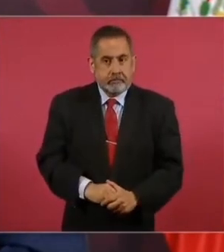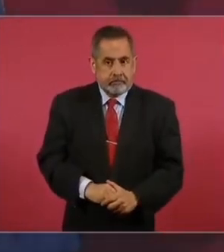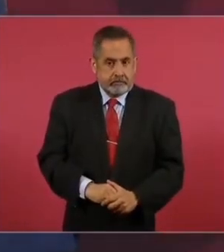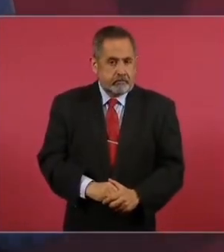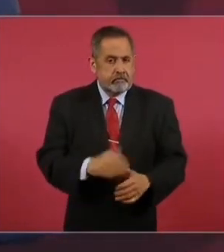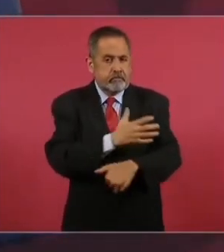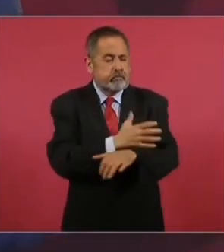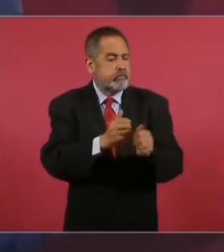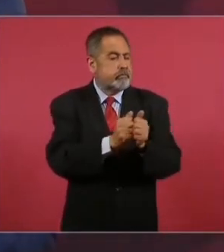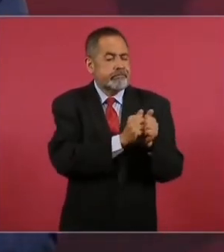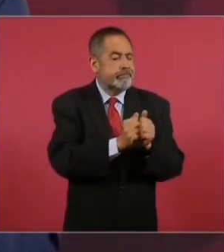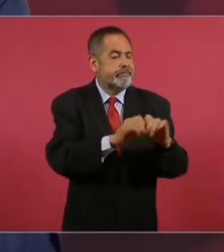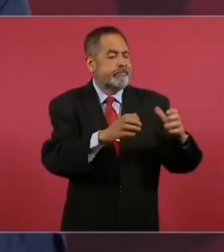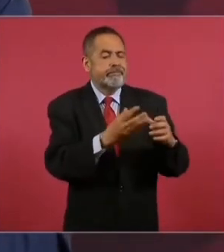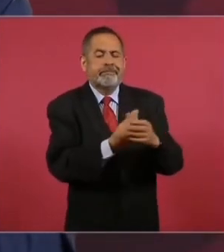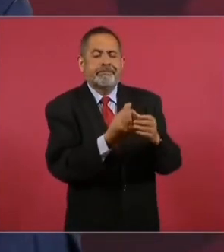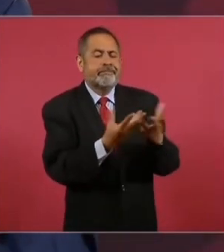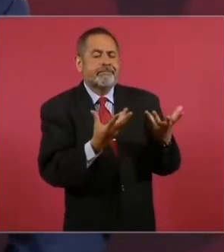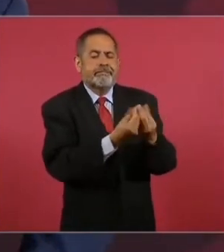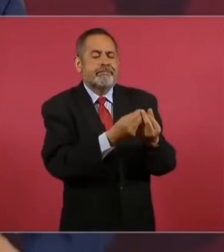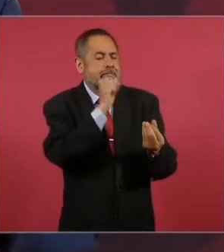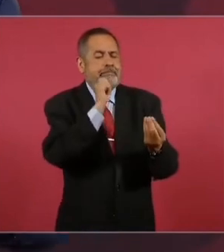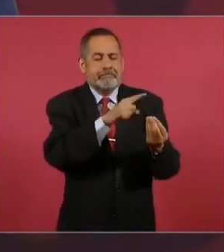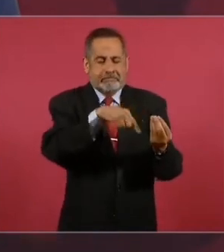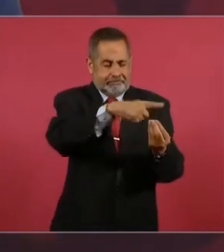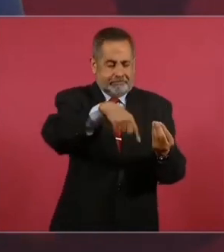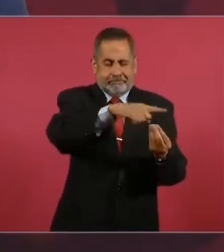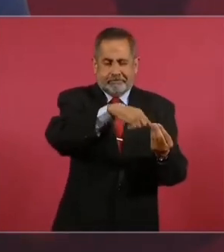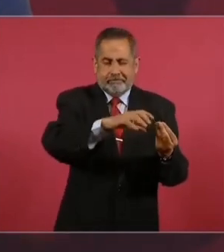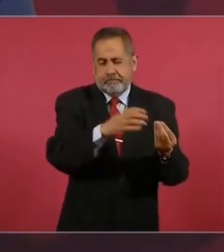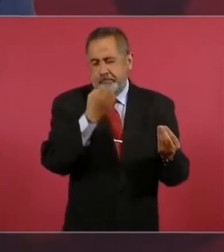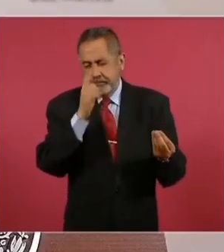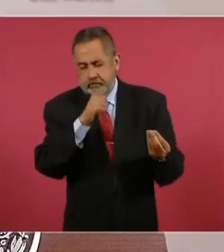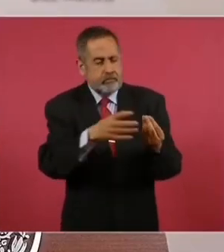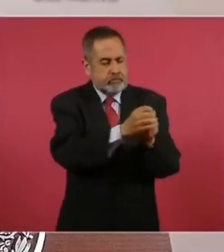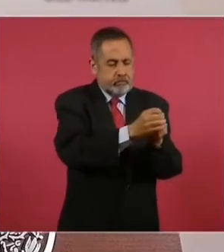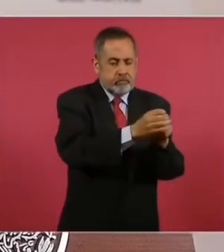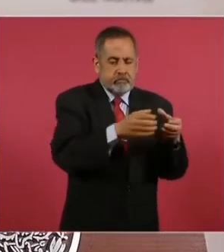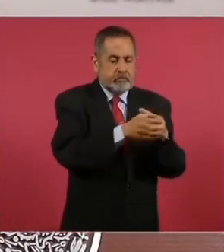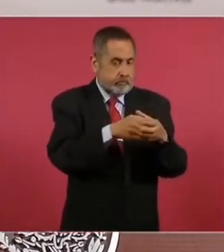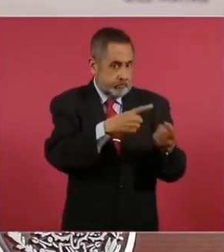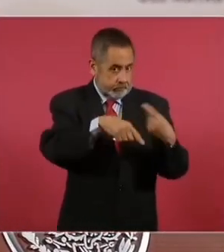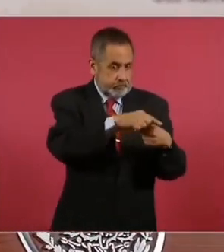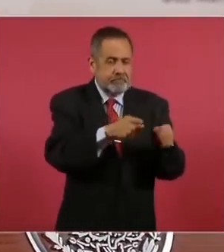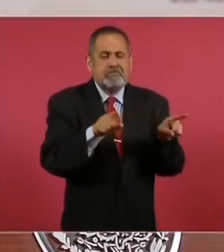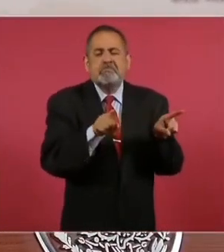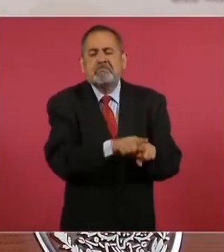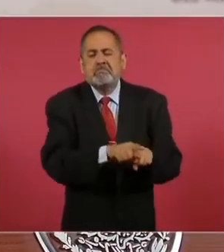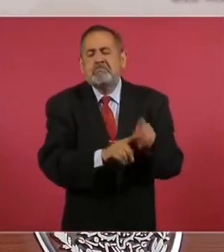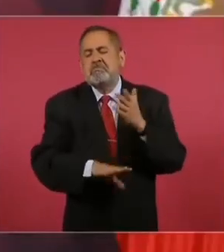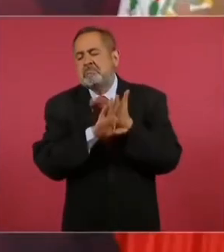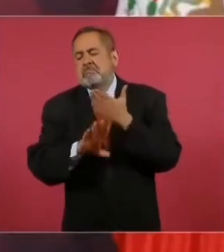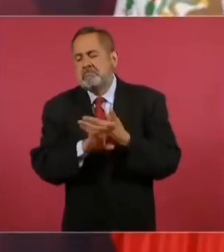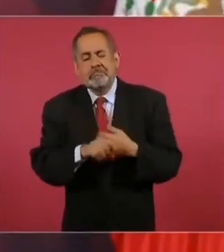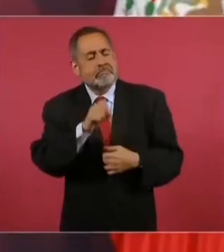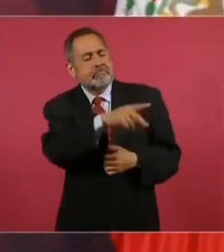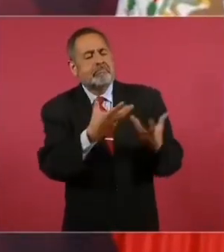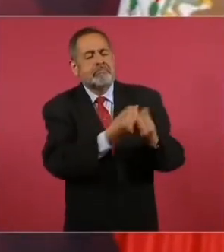compañeros de clase, me refiero de, no de la escuela, sino de clase social, de Ricardo.